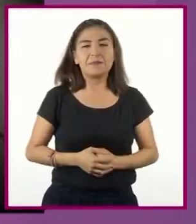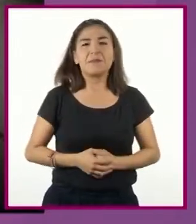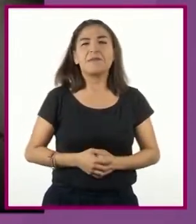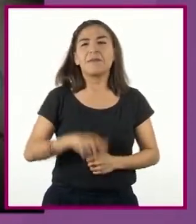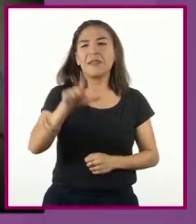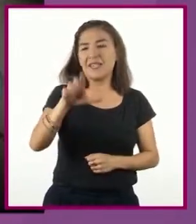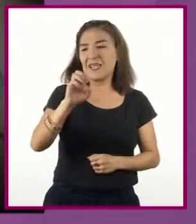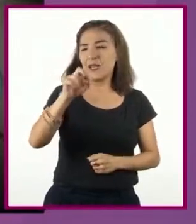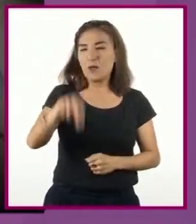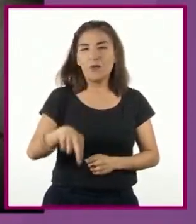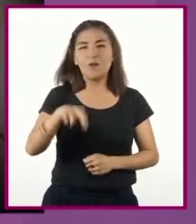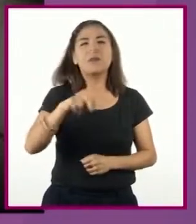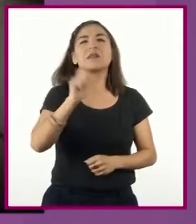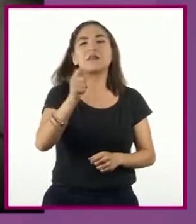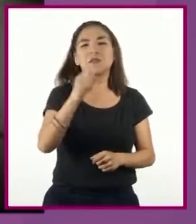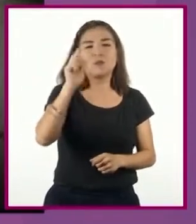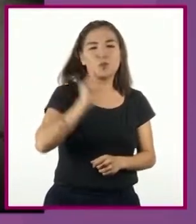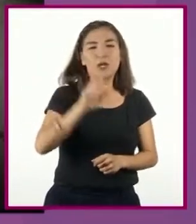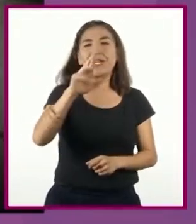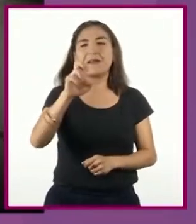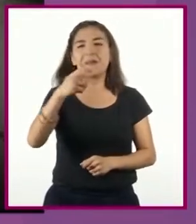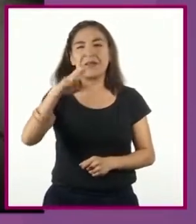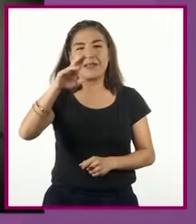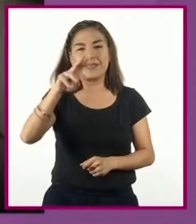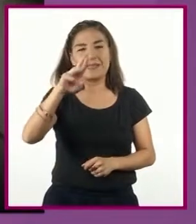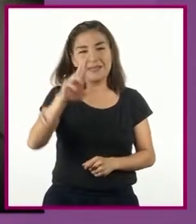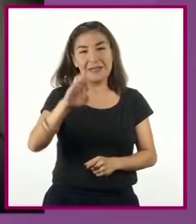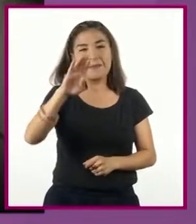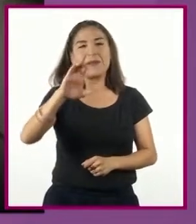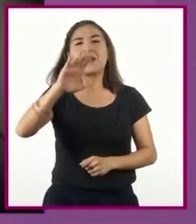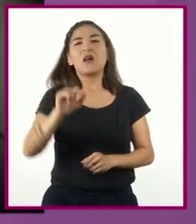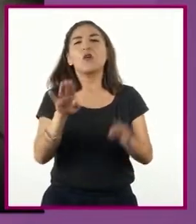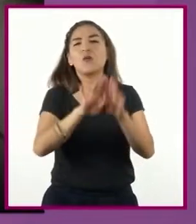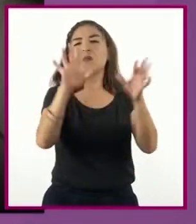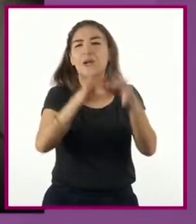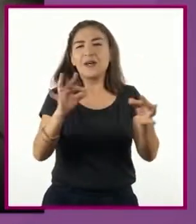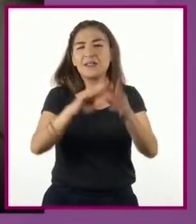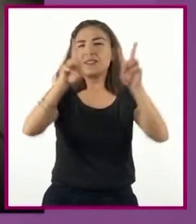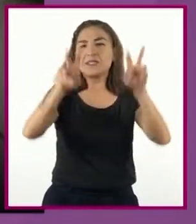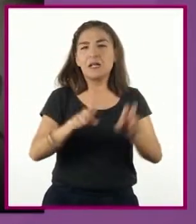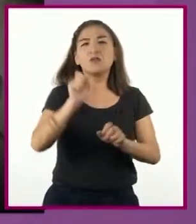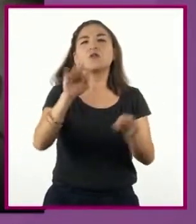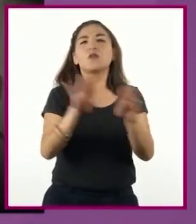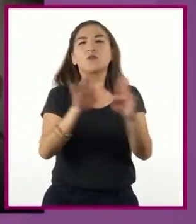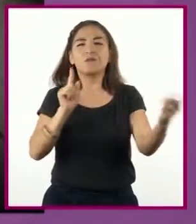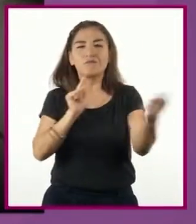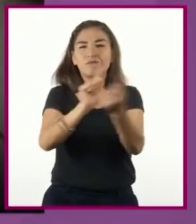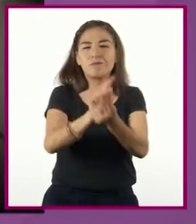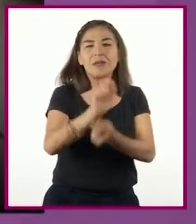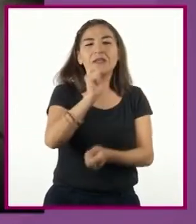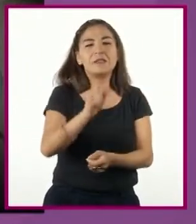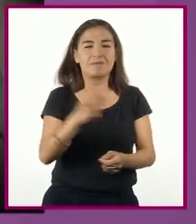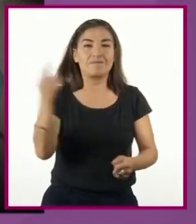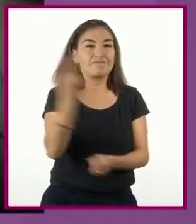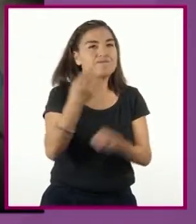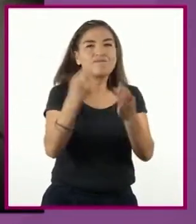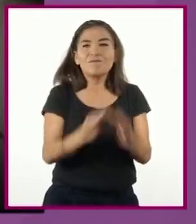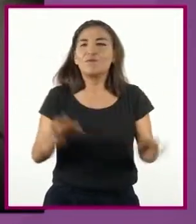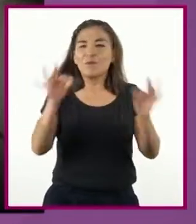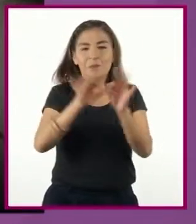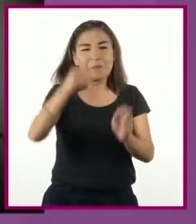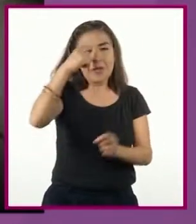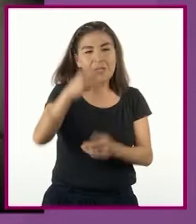y Rebecca Greenberg, dos apasionados estudiosos del tema, afirman que existen 3 factores o vínculos que influyen de manera importante